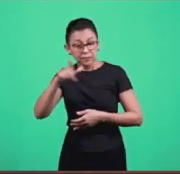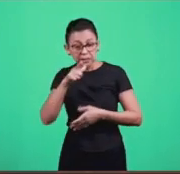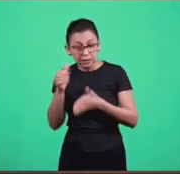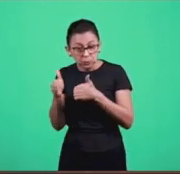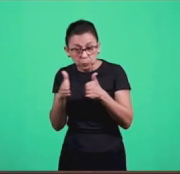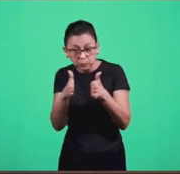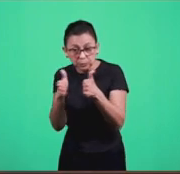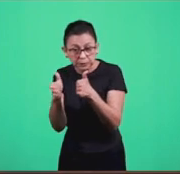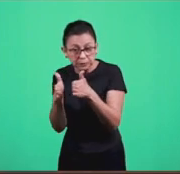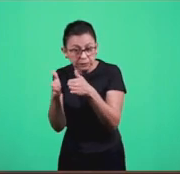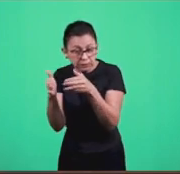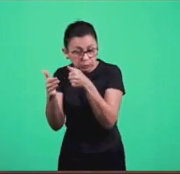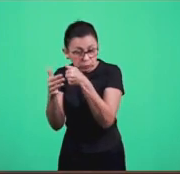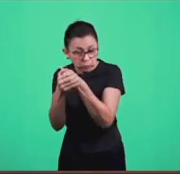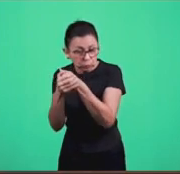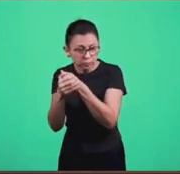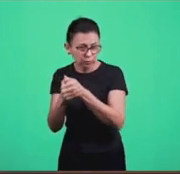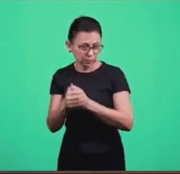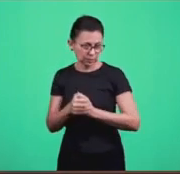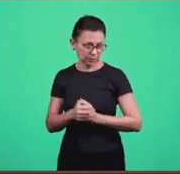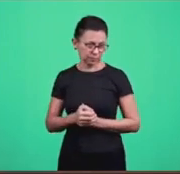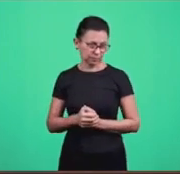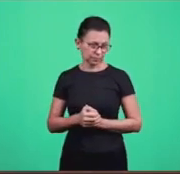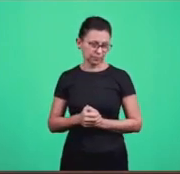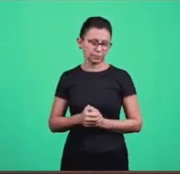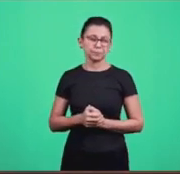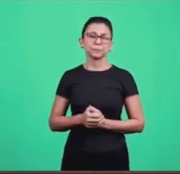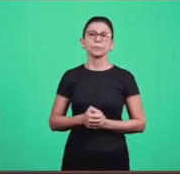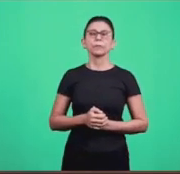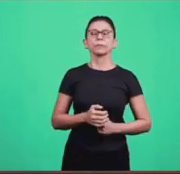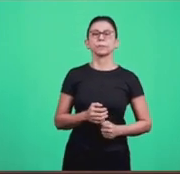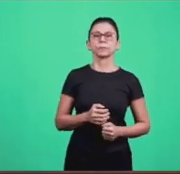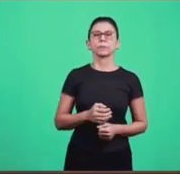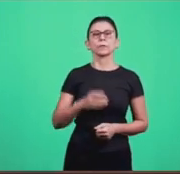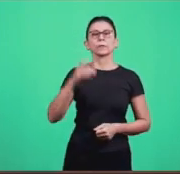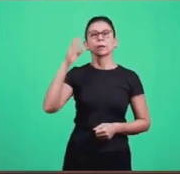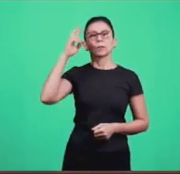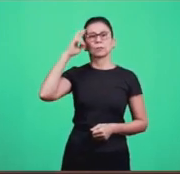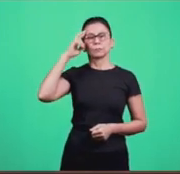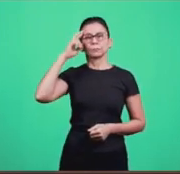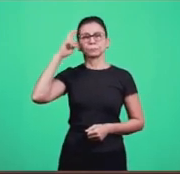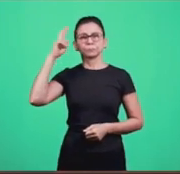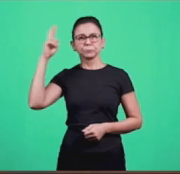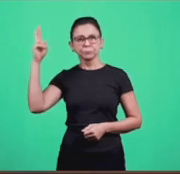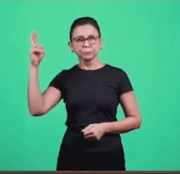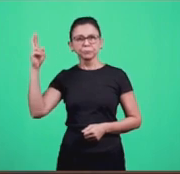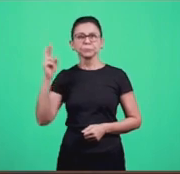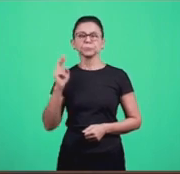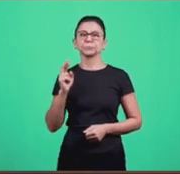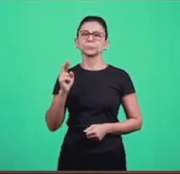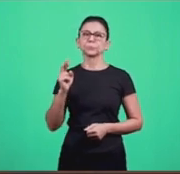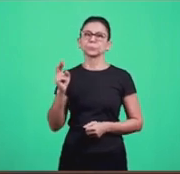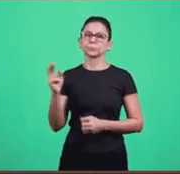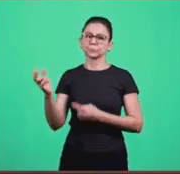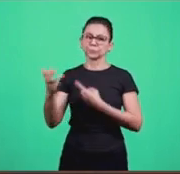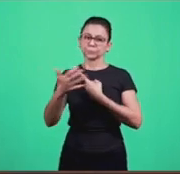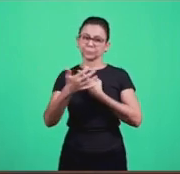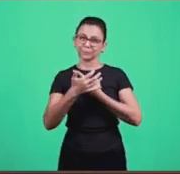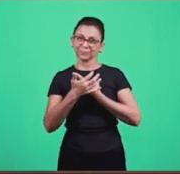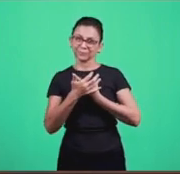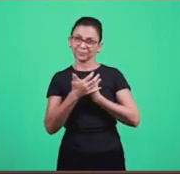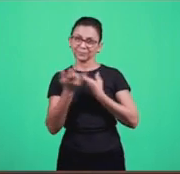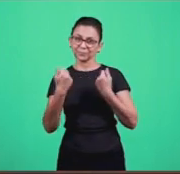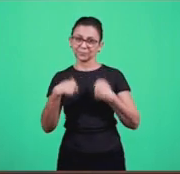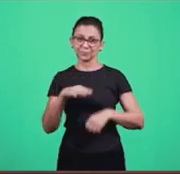Querit. El Señor manda que el siervo hable, pero no nos deja así solos. Él nos guarda, nos